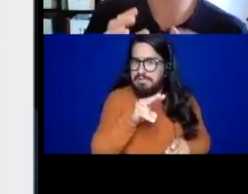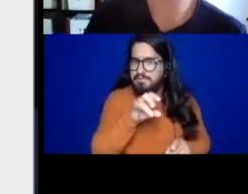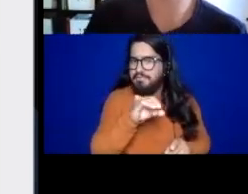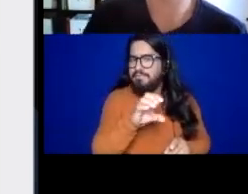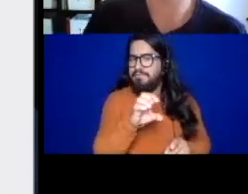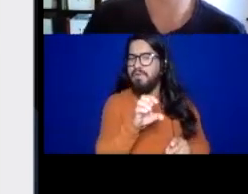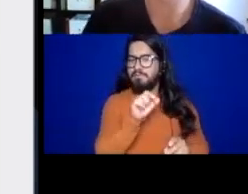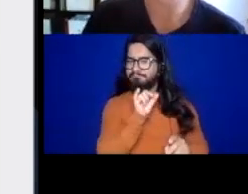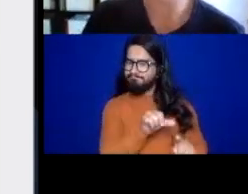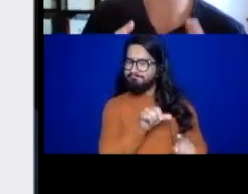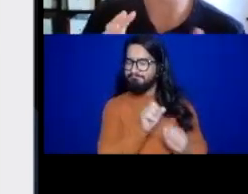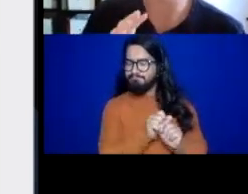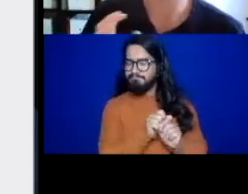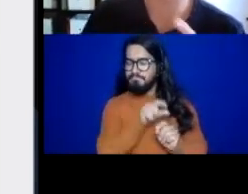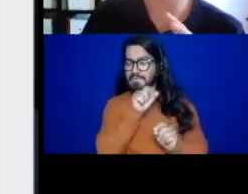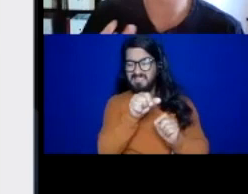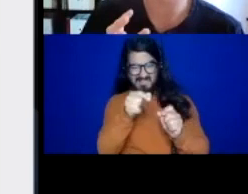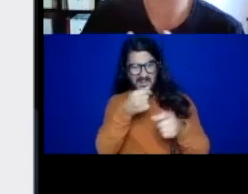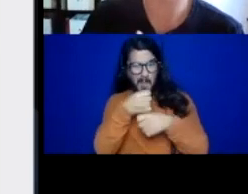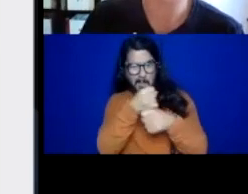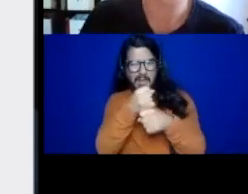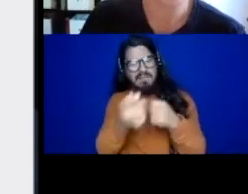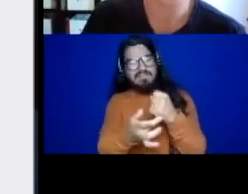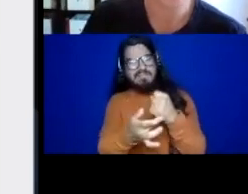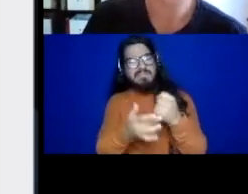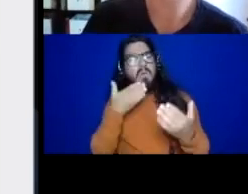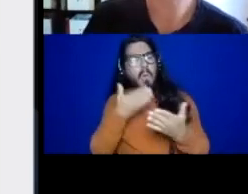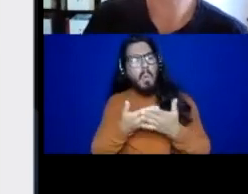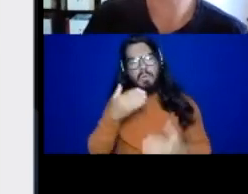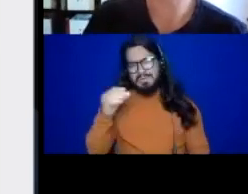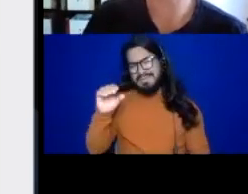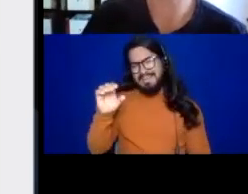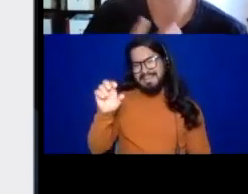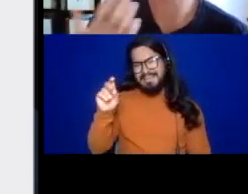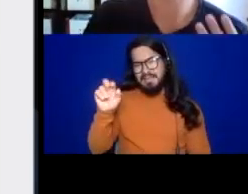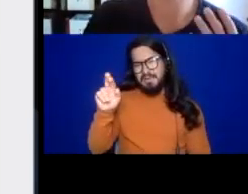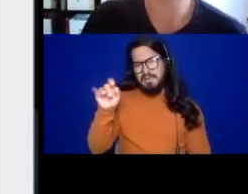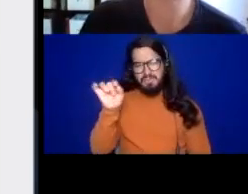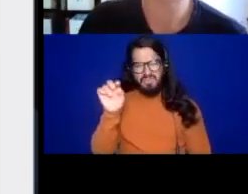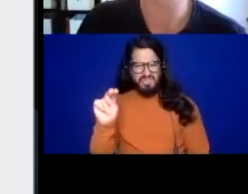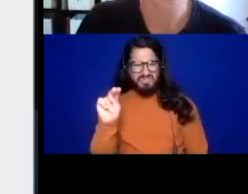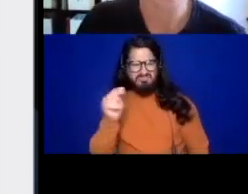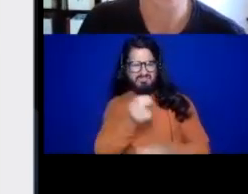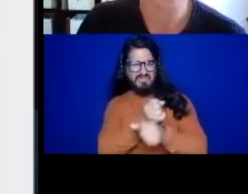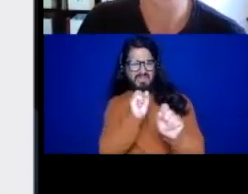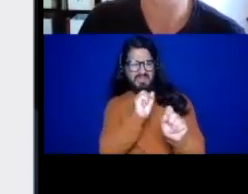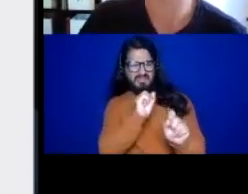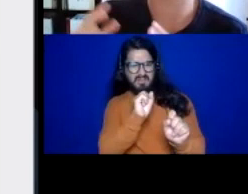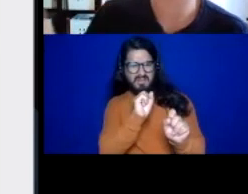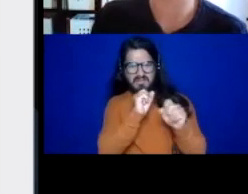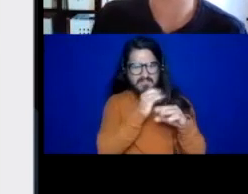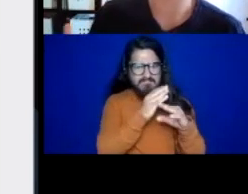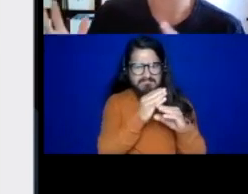manteniéndolo seguro y estás cuidándolo. Y estas contraseñas van a estar bien protegidas. No es